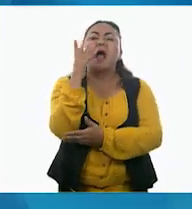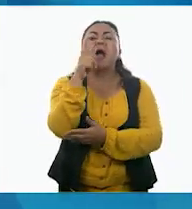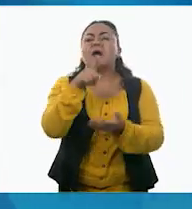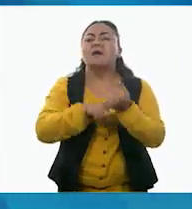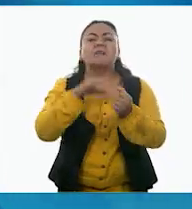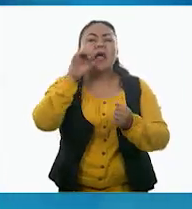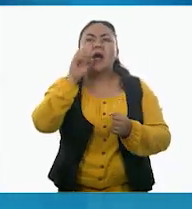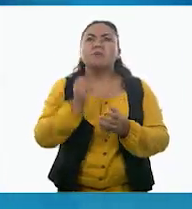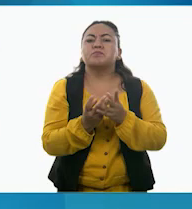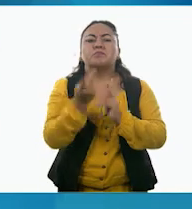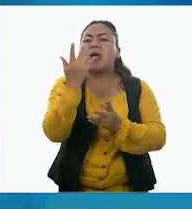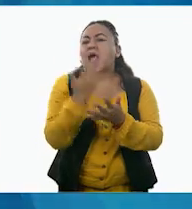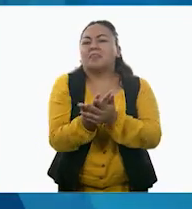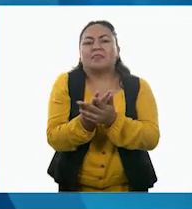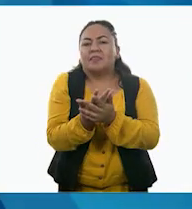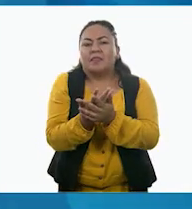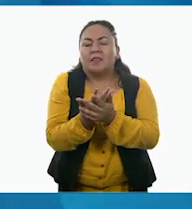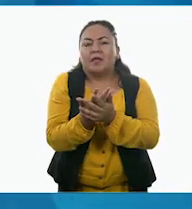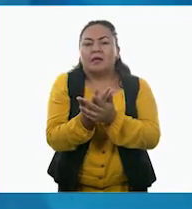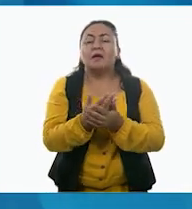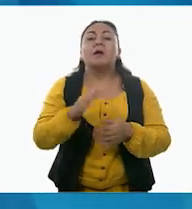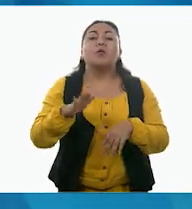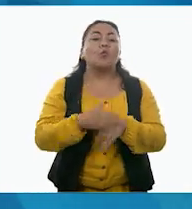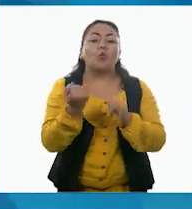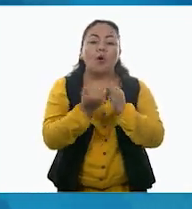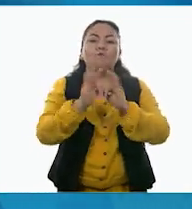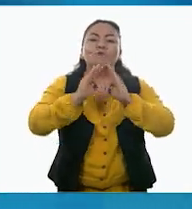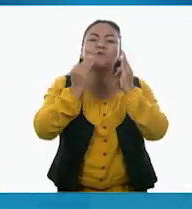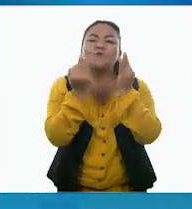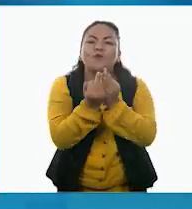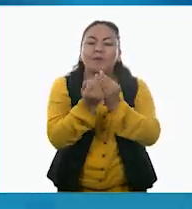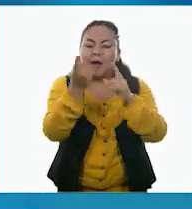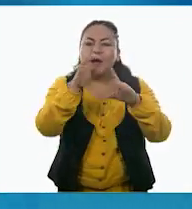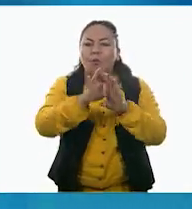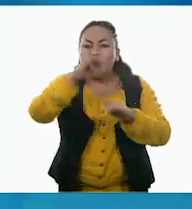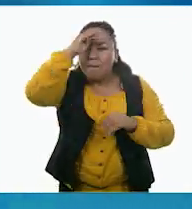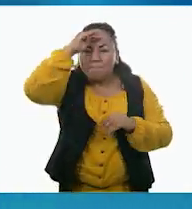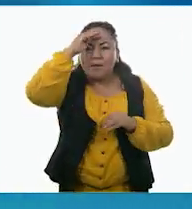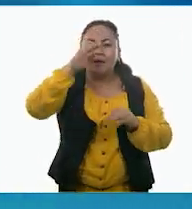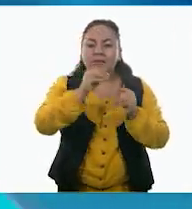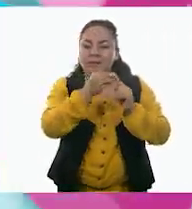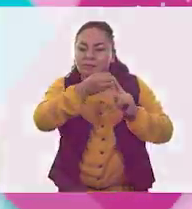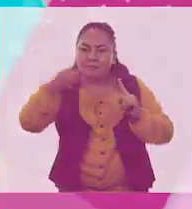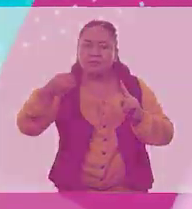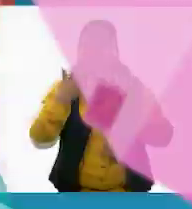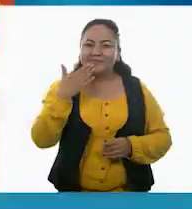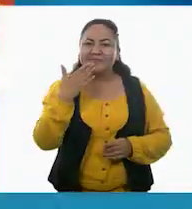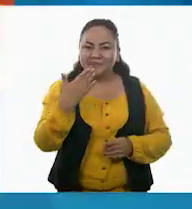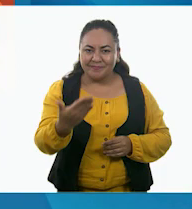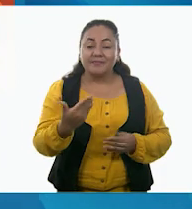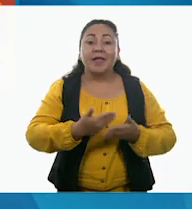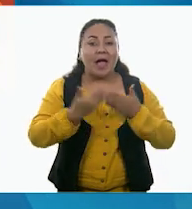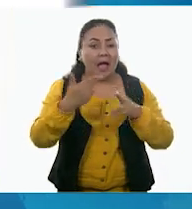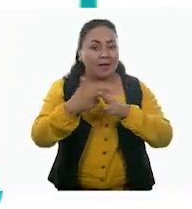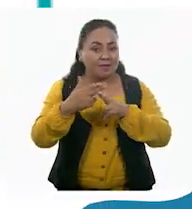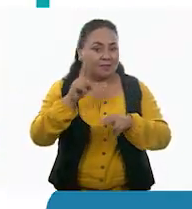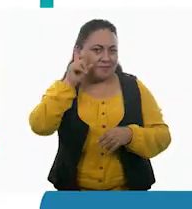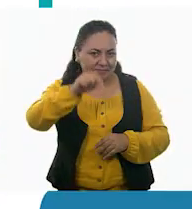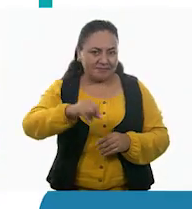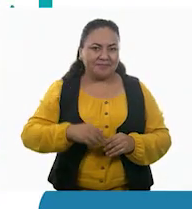árbol en algún momento y es un ciclo. Las lenguas también son formas de pensamiento y de estructuración del mundo. ¡Hasta